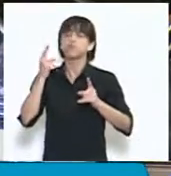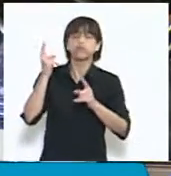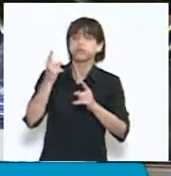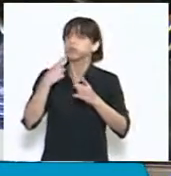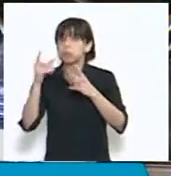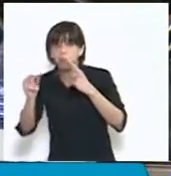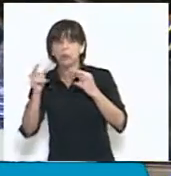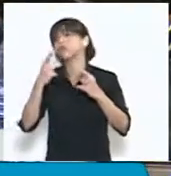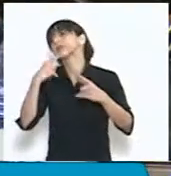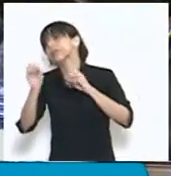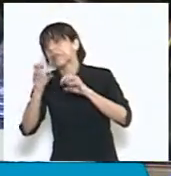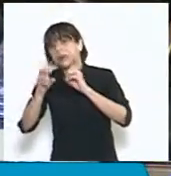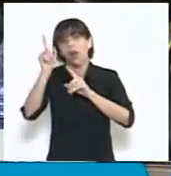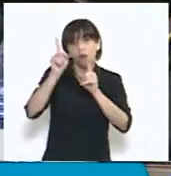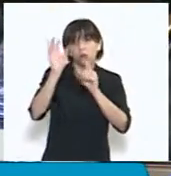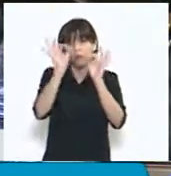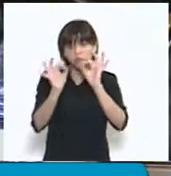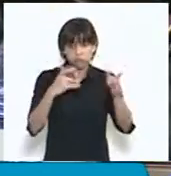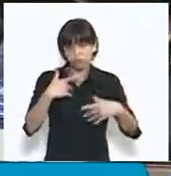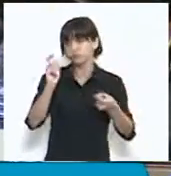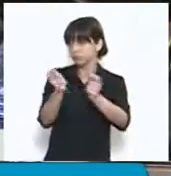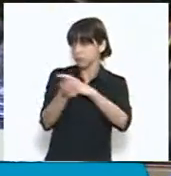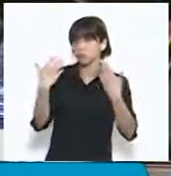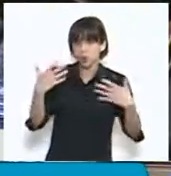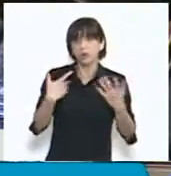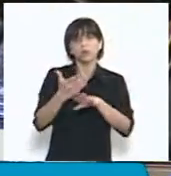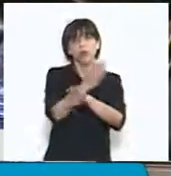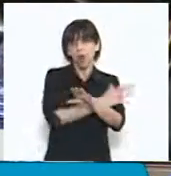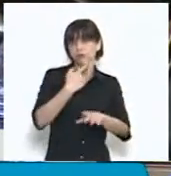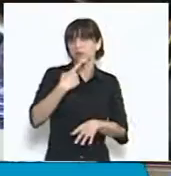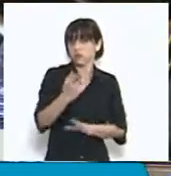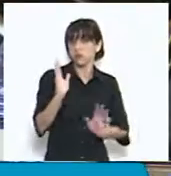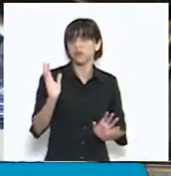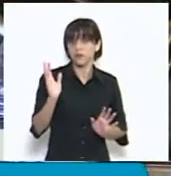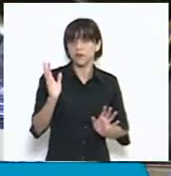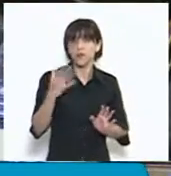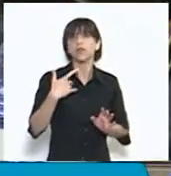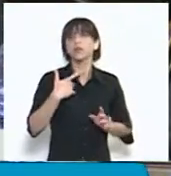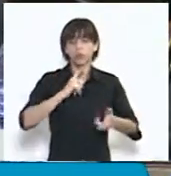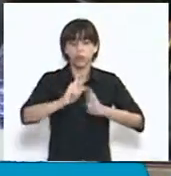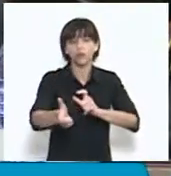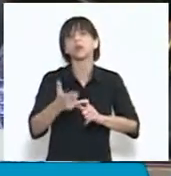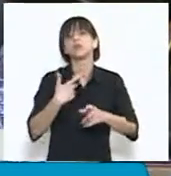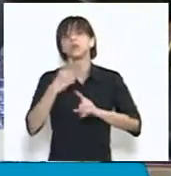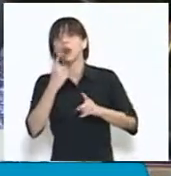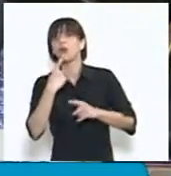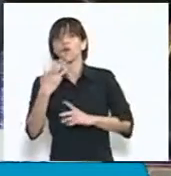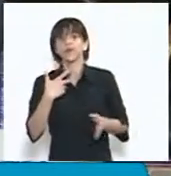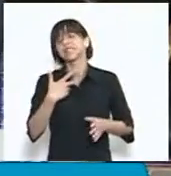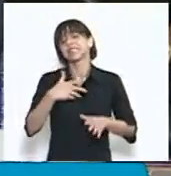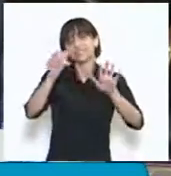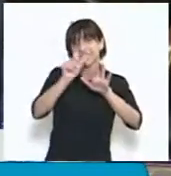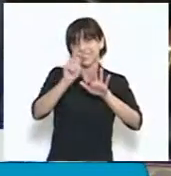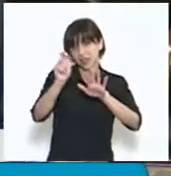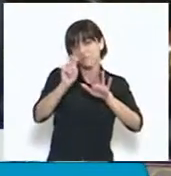También dijimos que la actualización no debía ser semestral, sino trimestral. Se